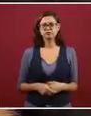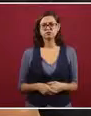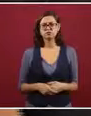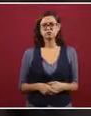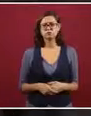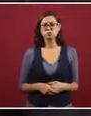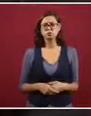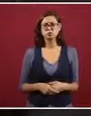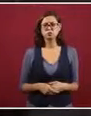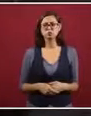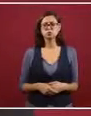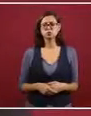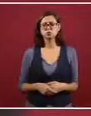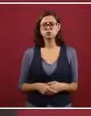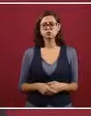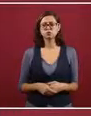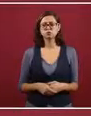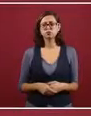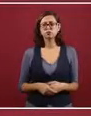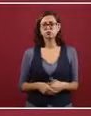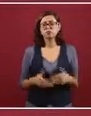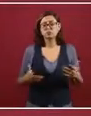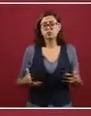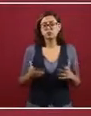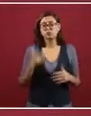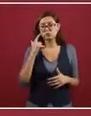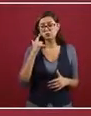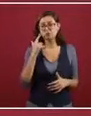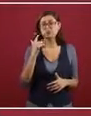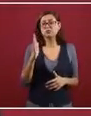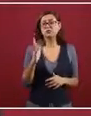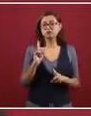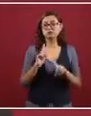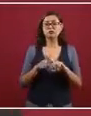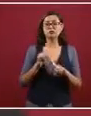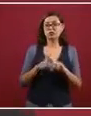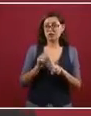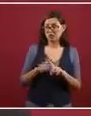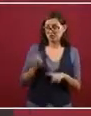esperar a ver si quien supuestamente las hizo